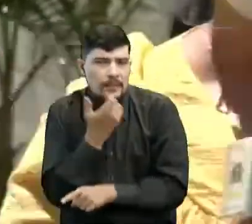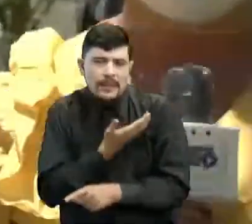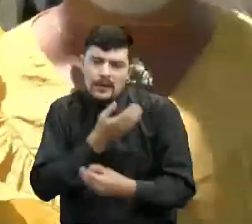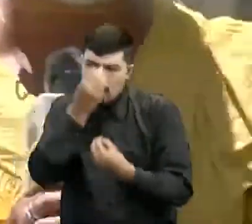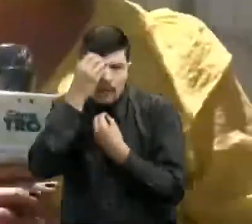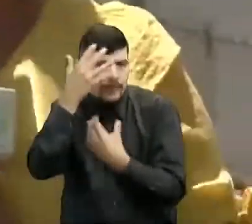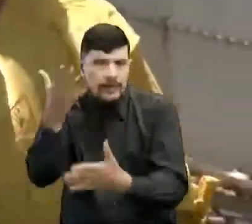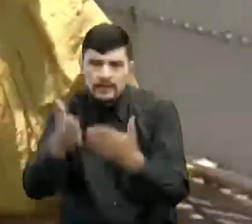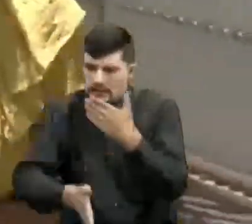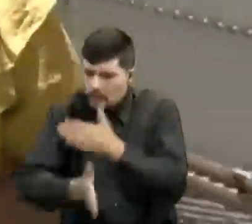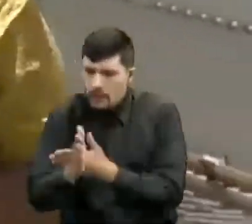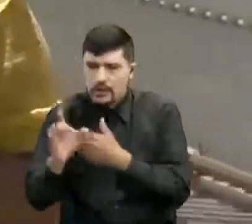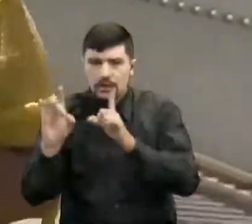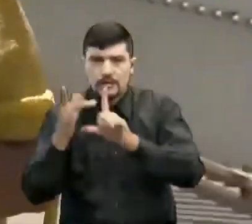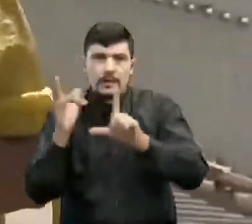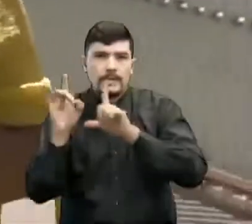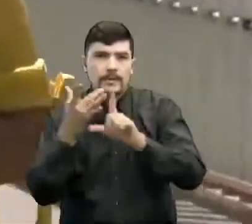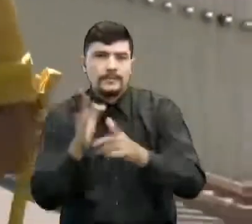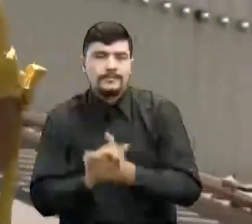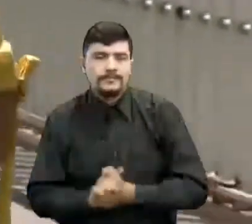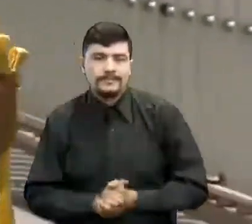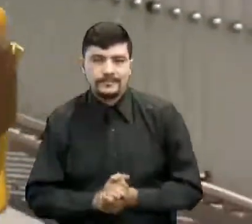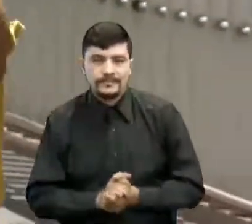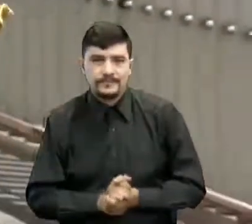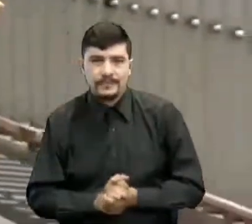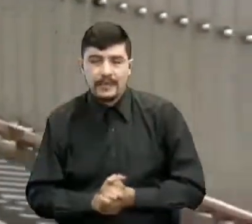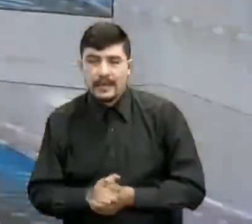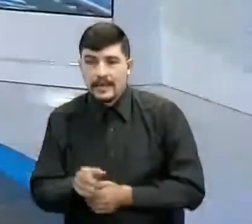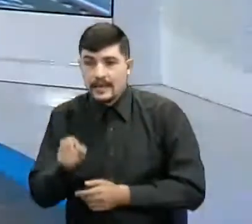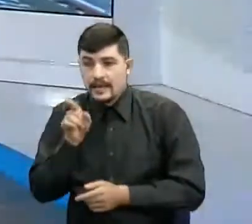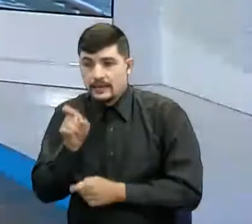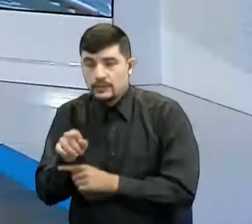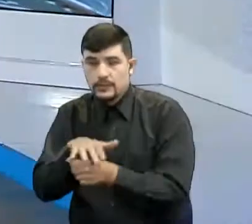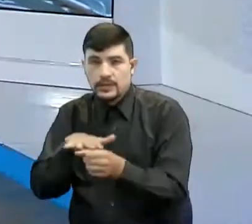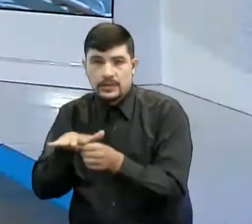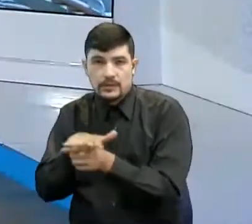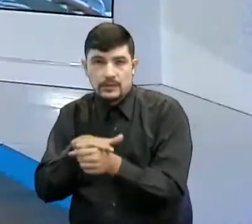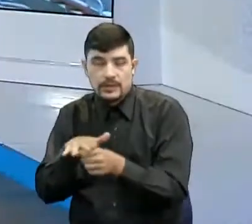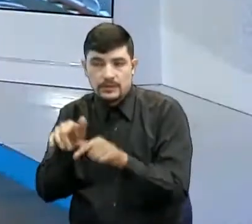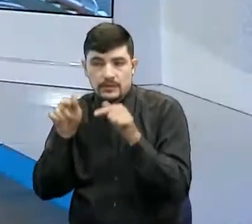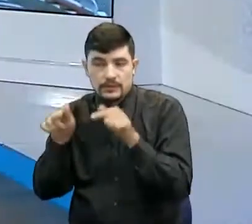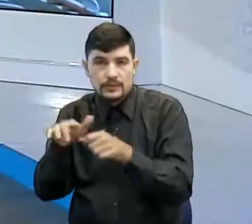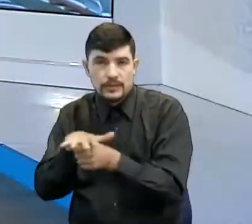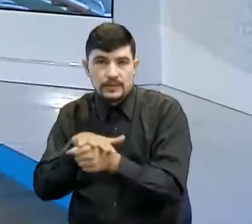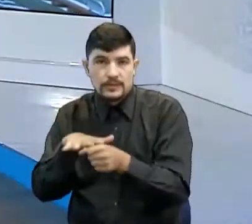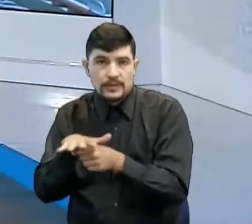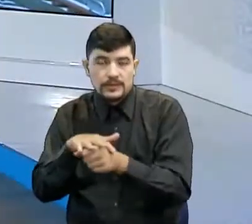García, muchísimas gracias. Esa es la situación a esta hora de la tarde aquí en Norte de Santander